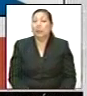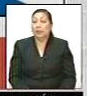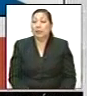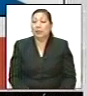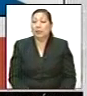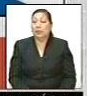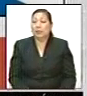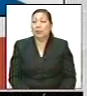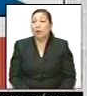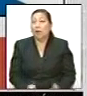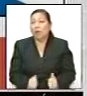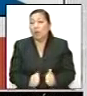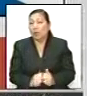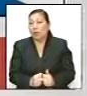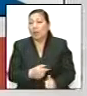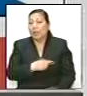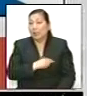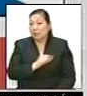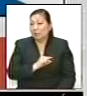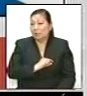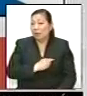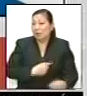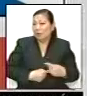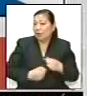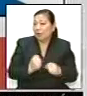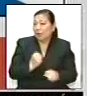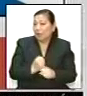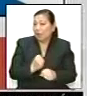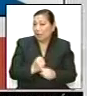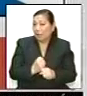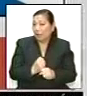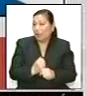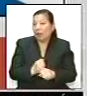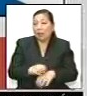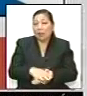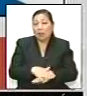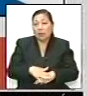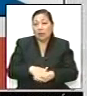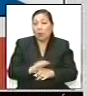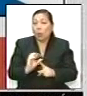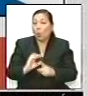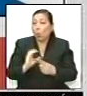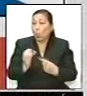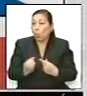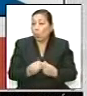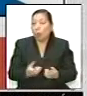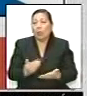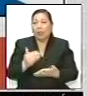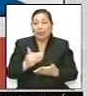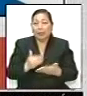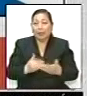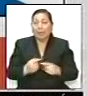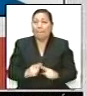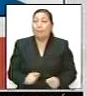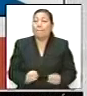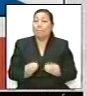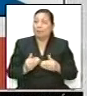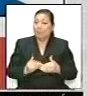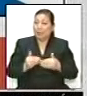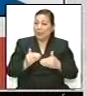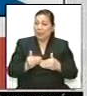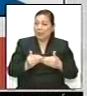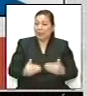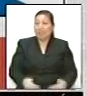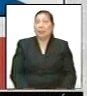con españa se ha venido trabajando en área de gestión cultural innovación agenda digital pequeña y mediana empresa